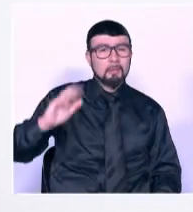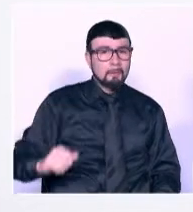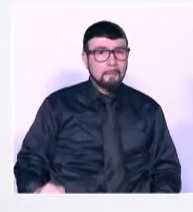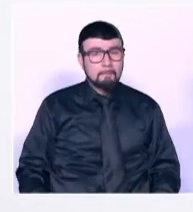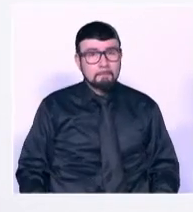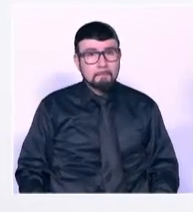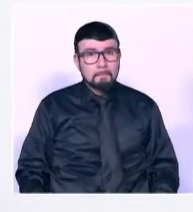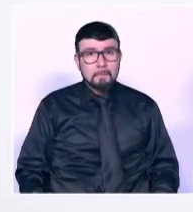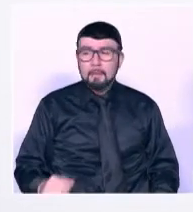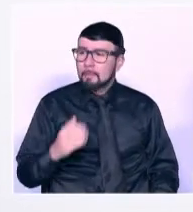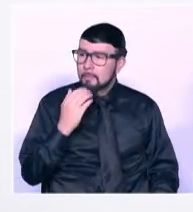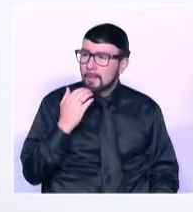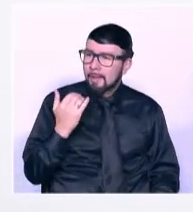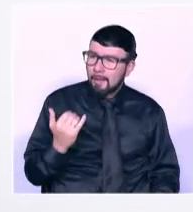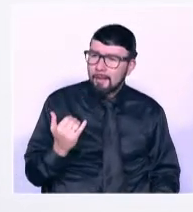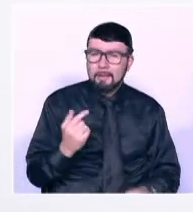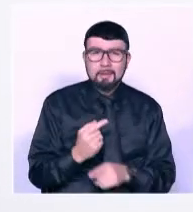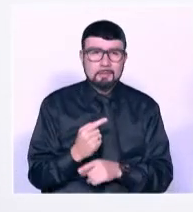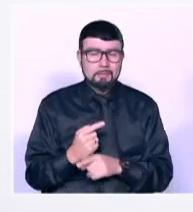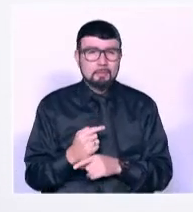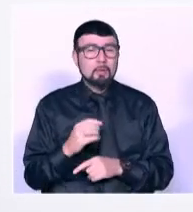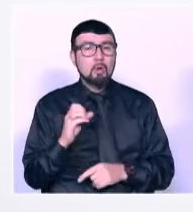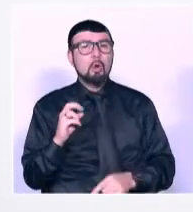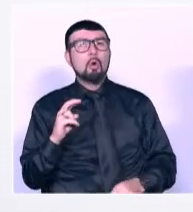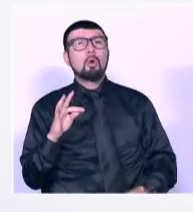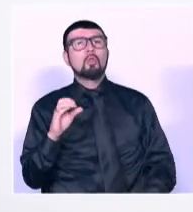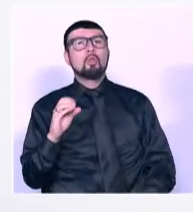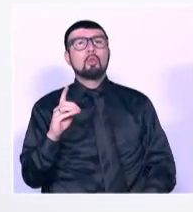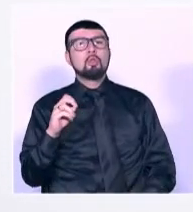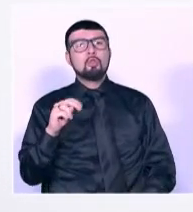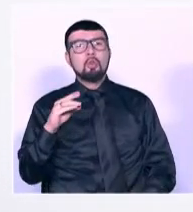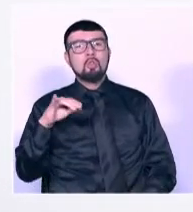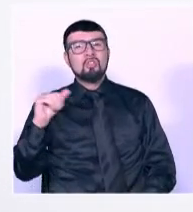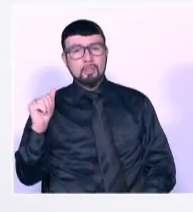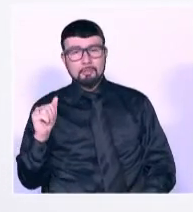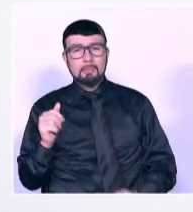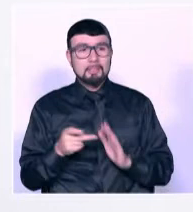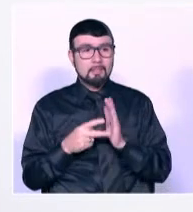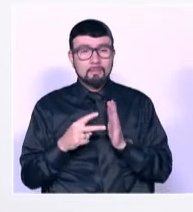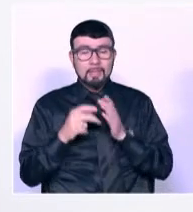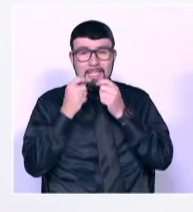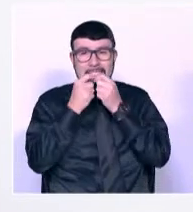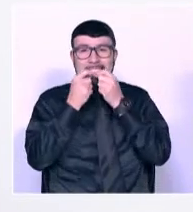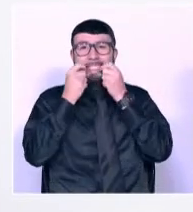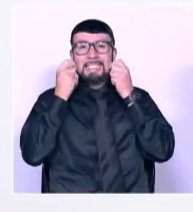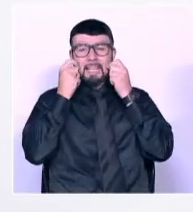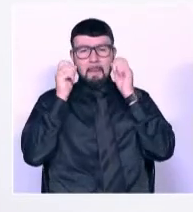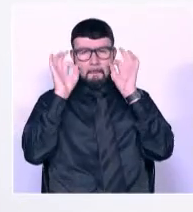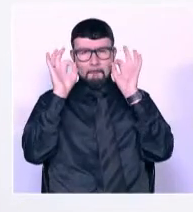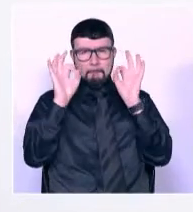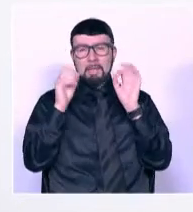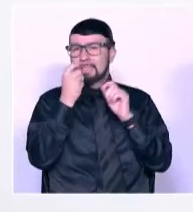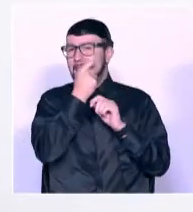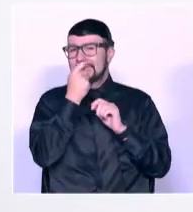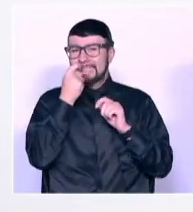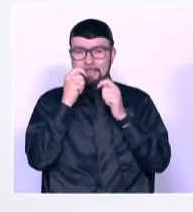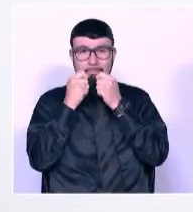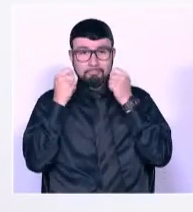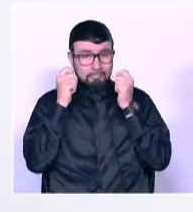es los dientes, enderezar los dientes. Entonces yo a un niño pequeño en crecimiento le